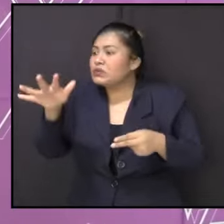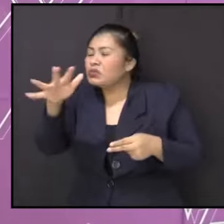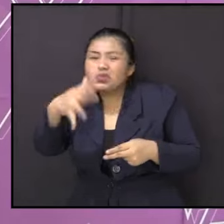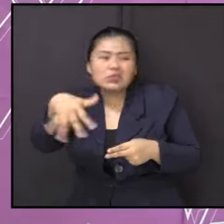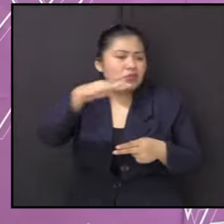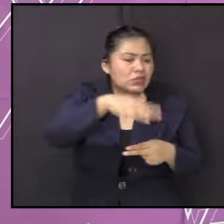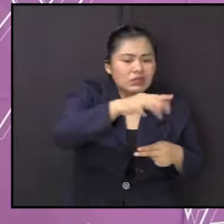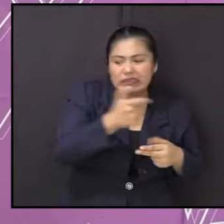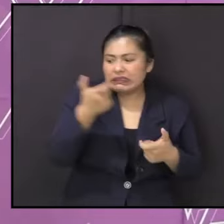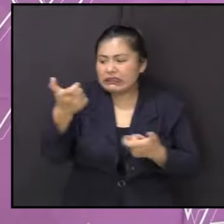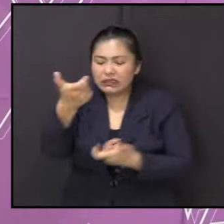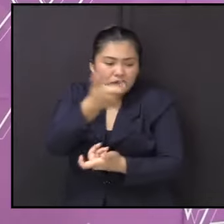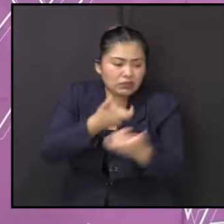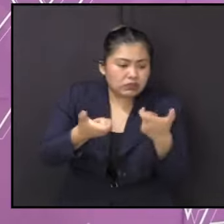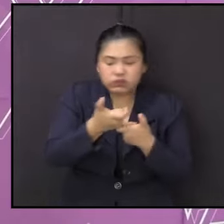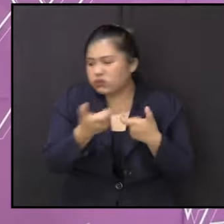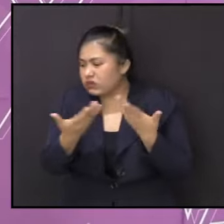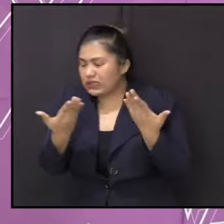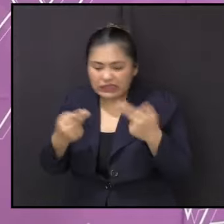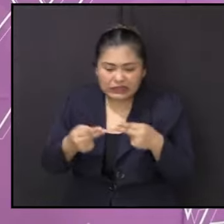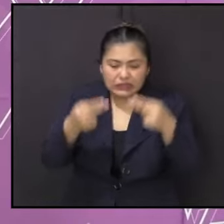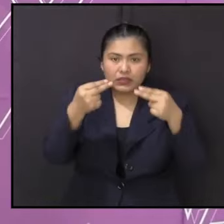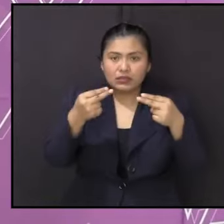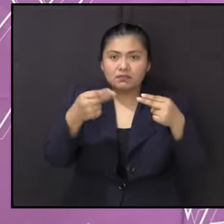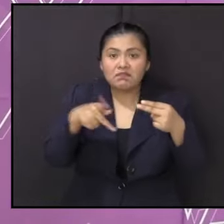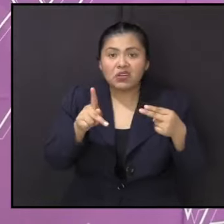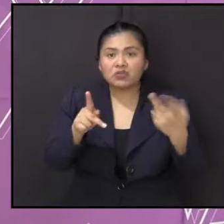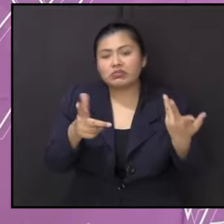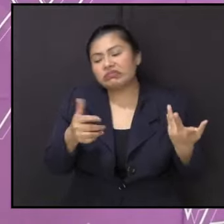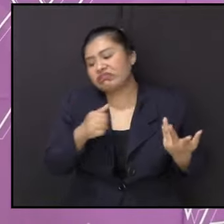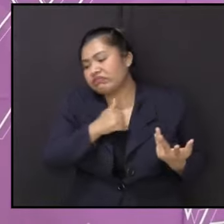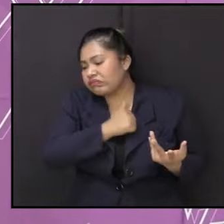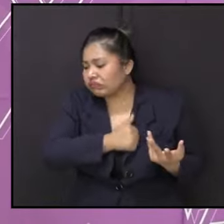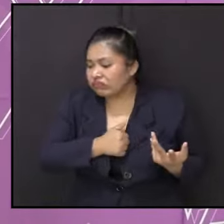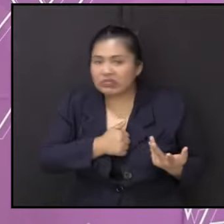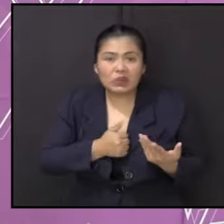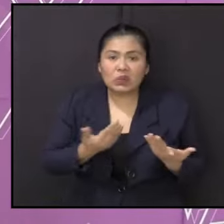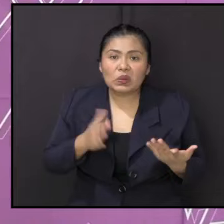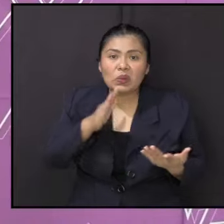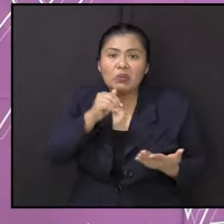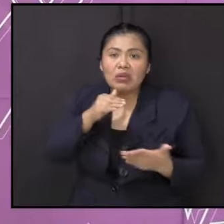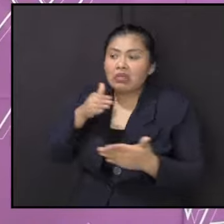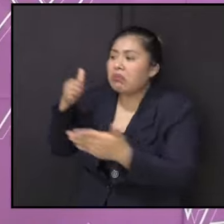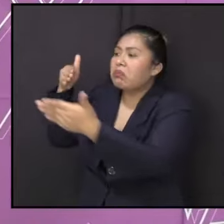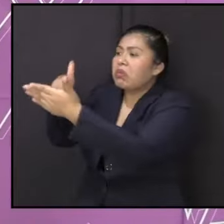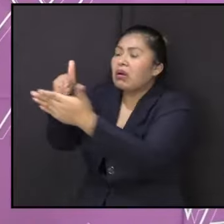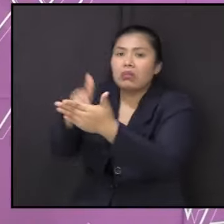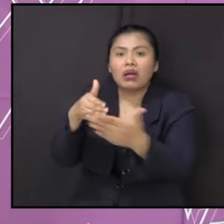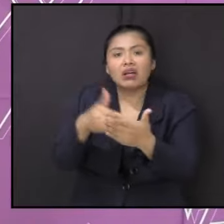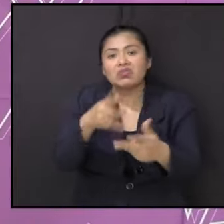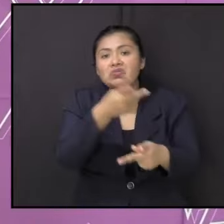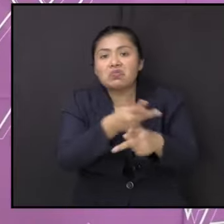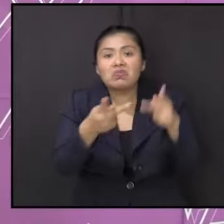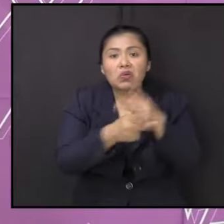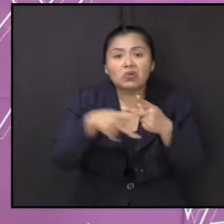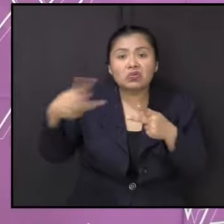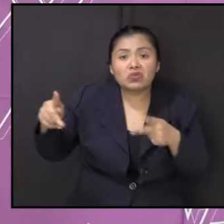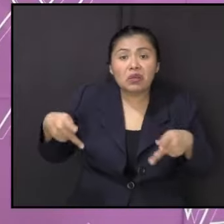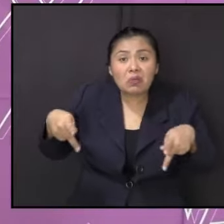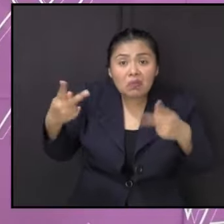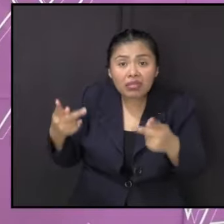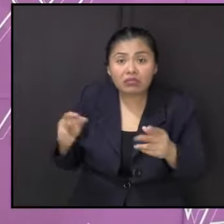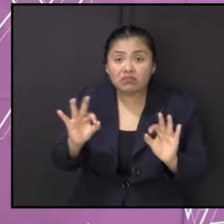para poder desarrollar su negocio, pero si desafortunadamente no encuentra eco en la sociedad, sus productos no se venden o simplemente